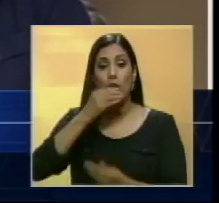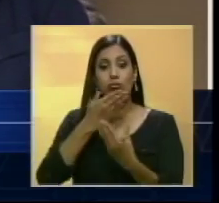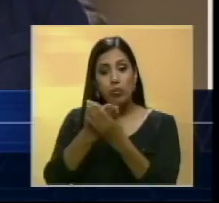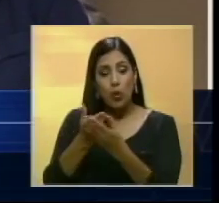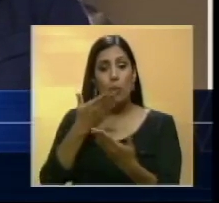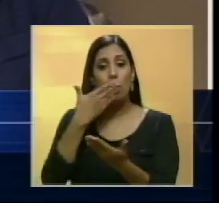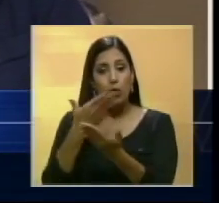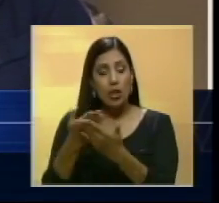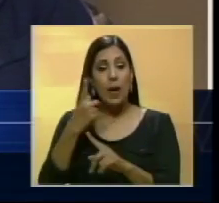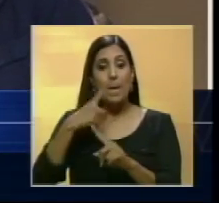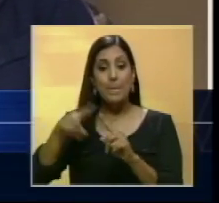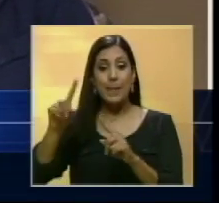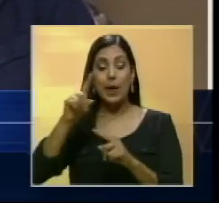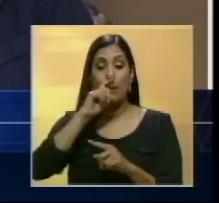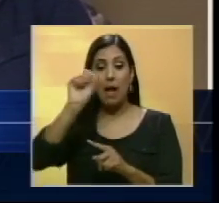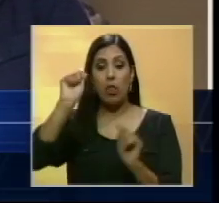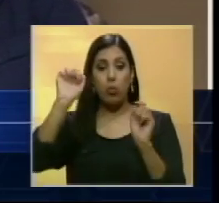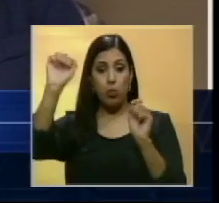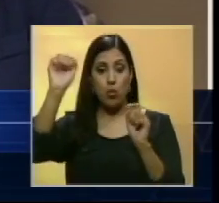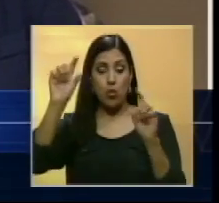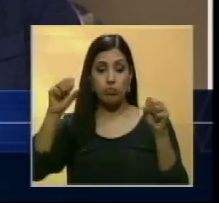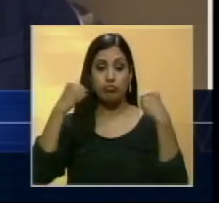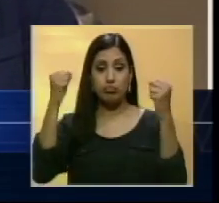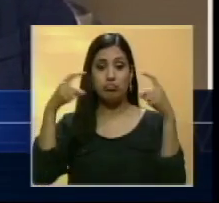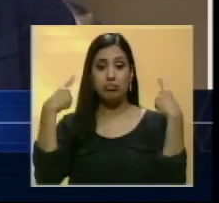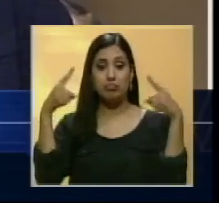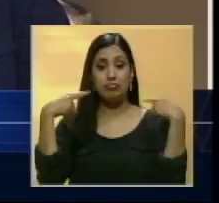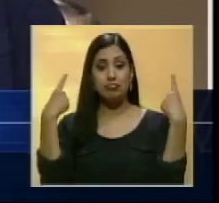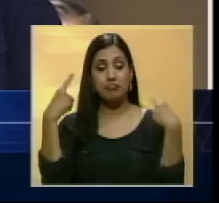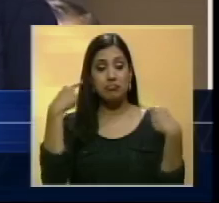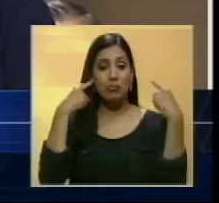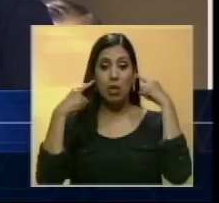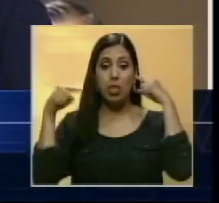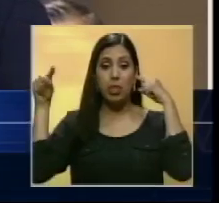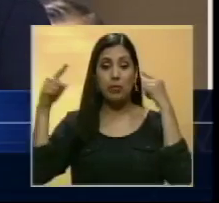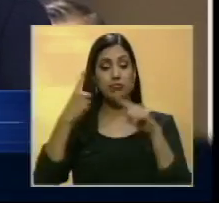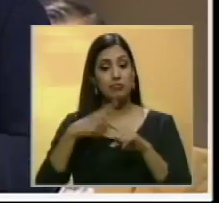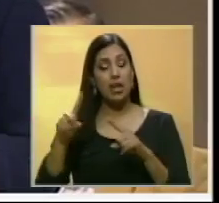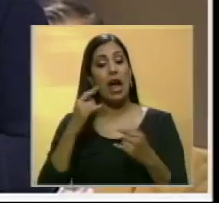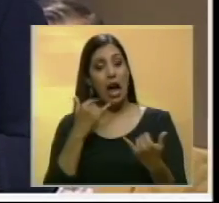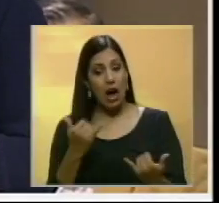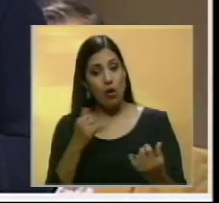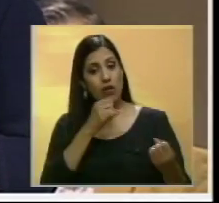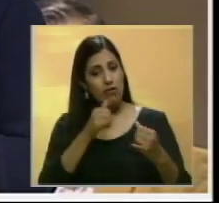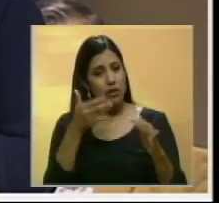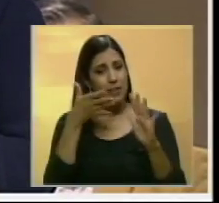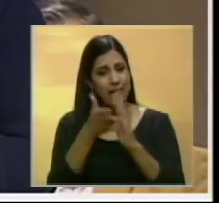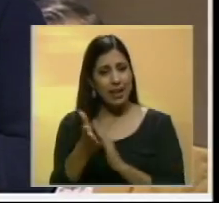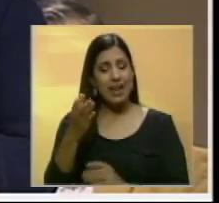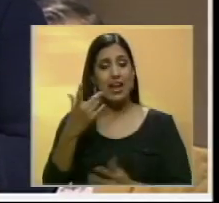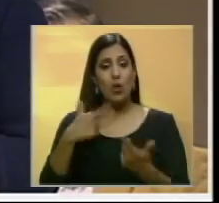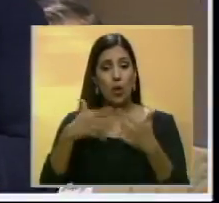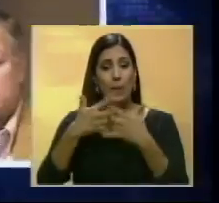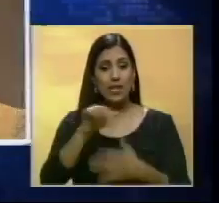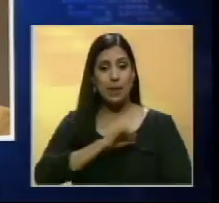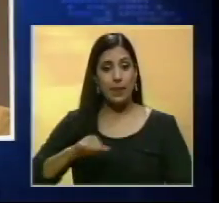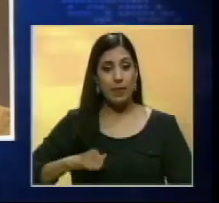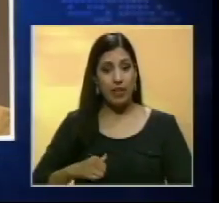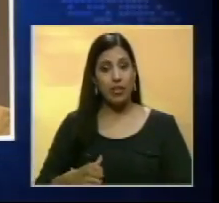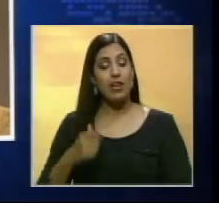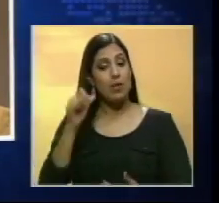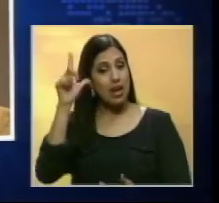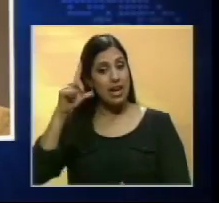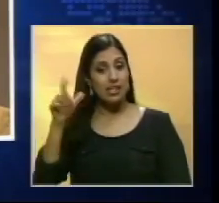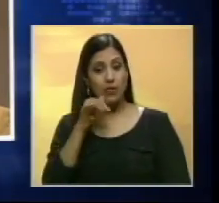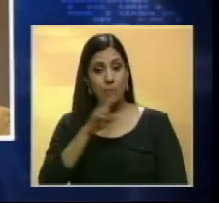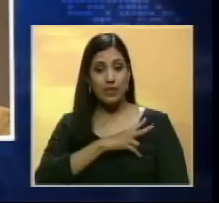sus propuestas, pero hasta ahora no han sido escuchados. Es la información que les tenemos directamente desde la sede de Fedecámaras. Liz